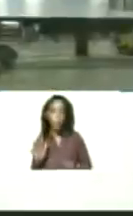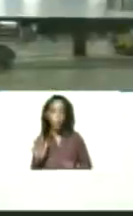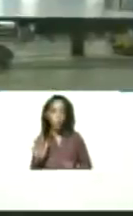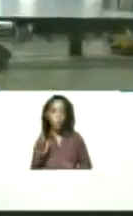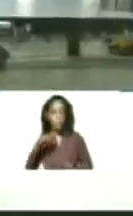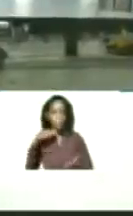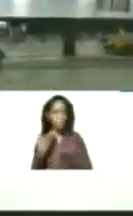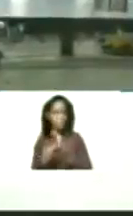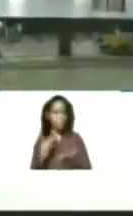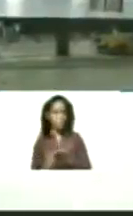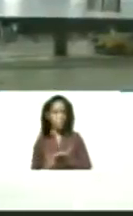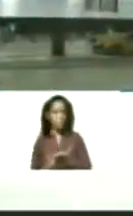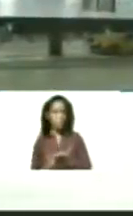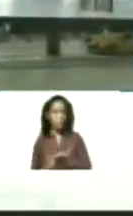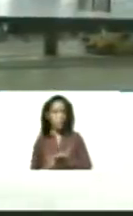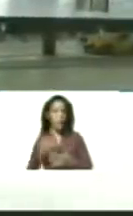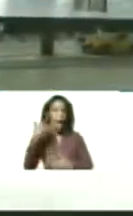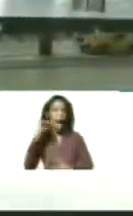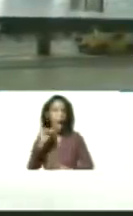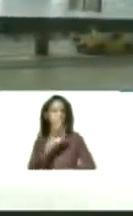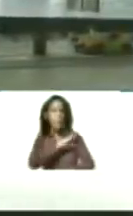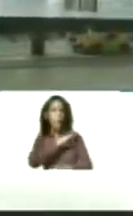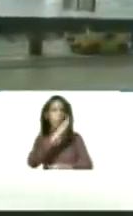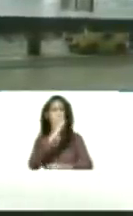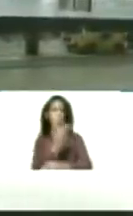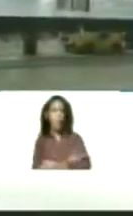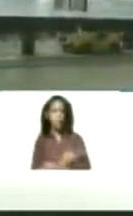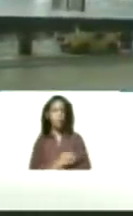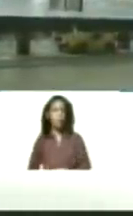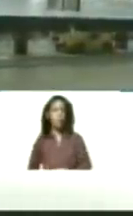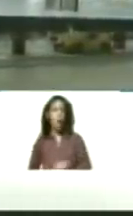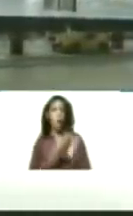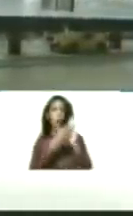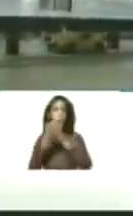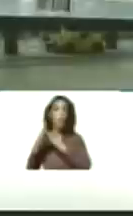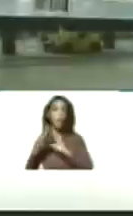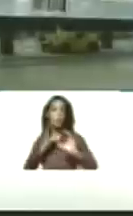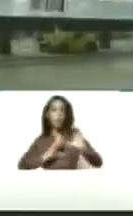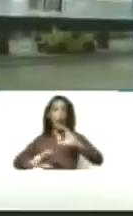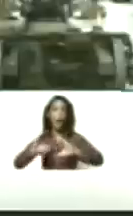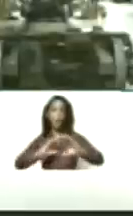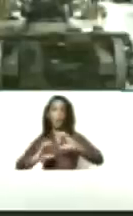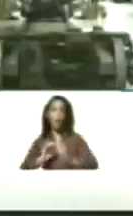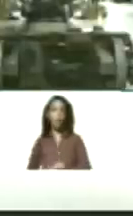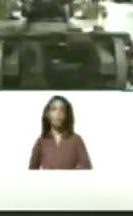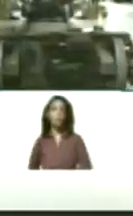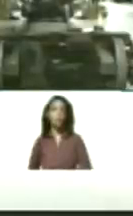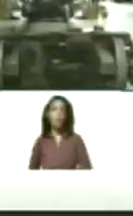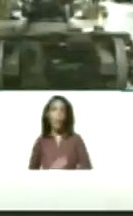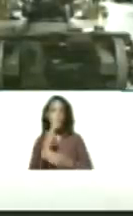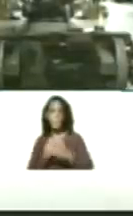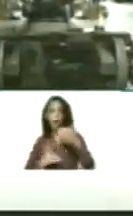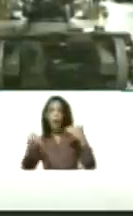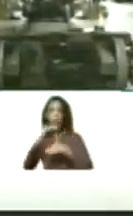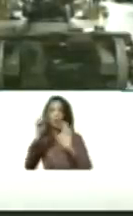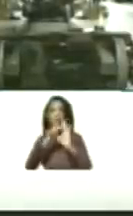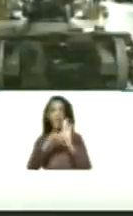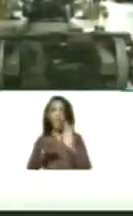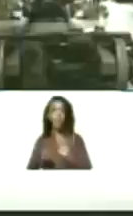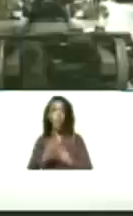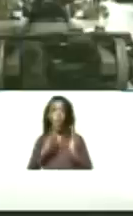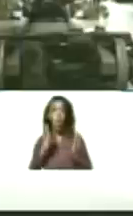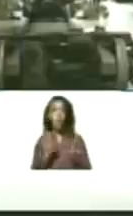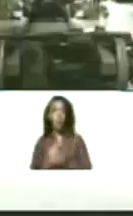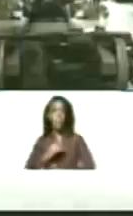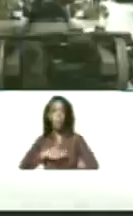certeza que tenemos una poderosa comunidad científica del mayor nivel del mundo, también